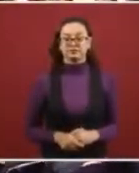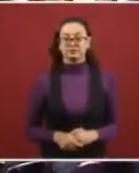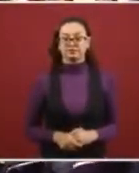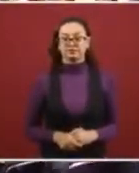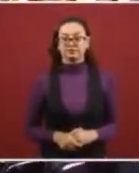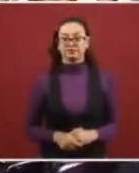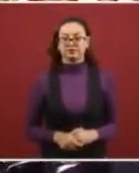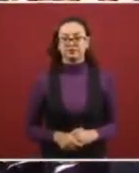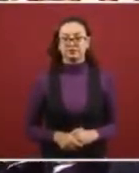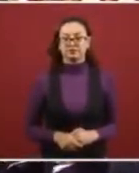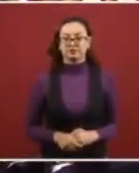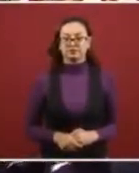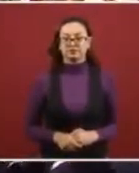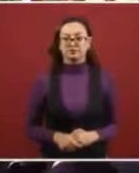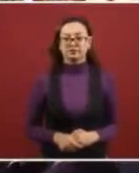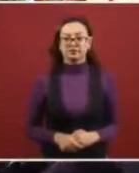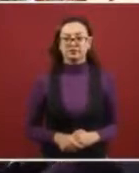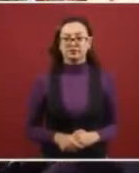advice.